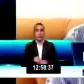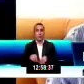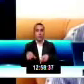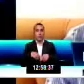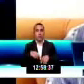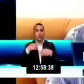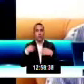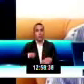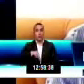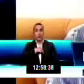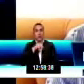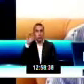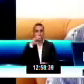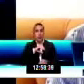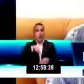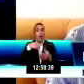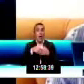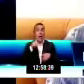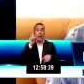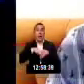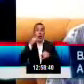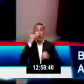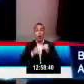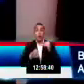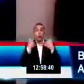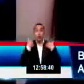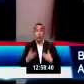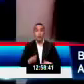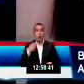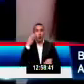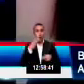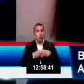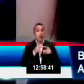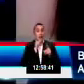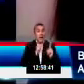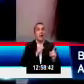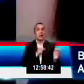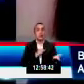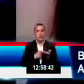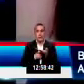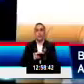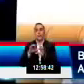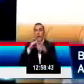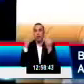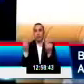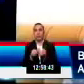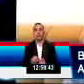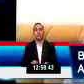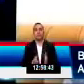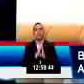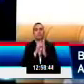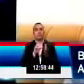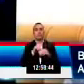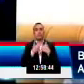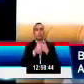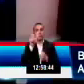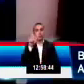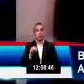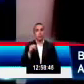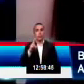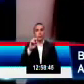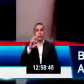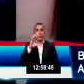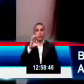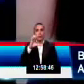Forenses. Vamos a identificar hasta el último de los cuerpos. Este anuncio lo hizo para responder a un pedido planteado por la asambleísta Marcela